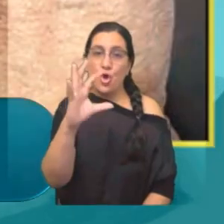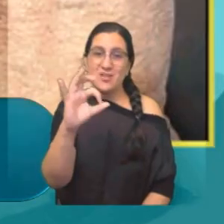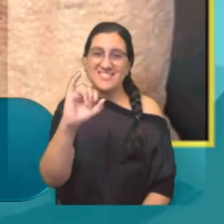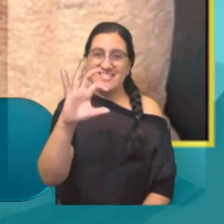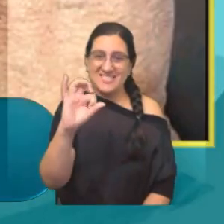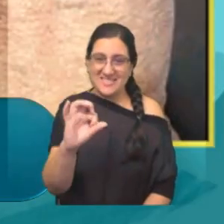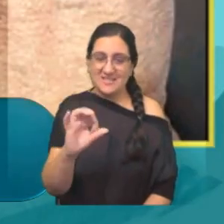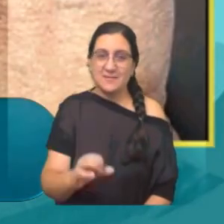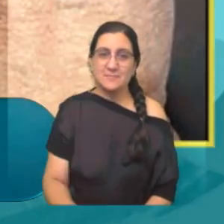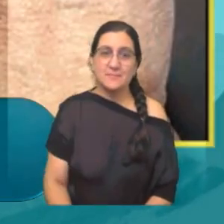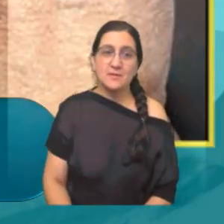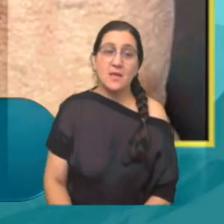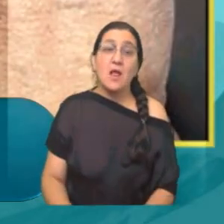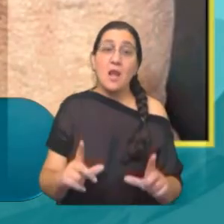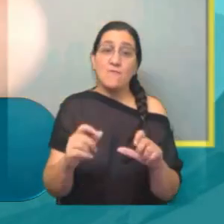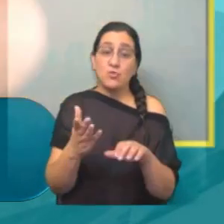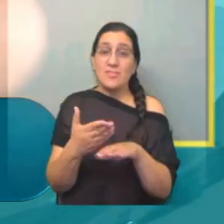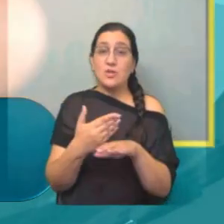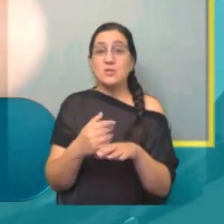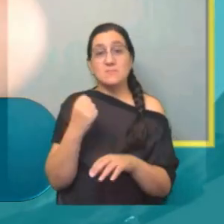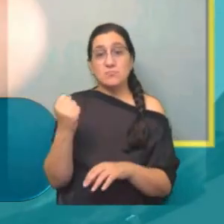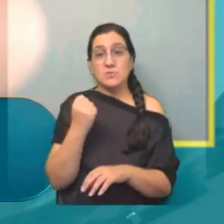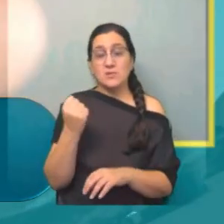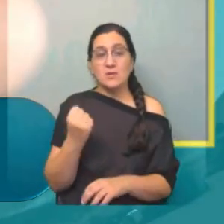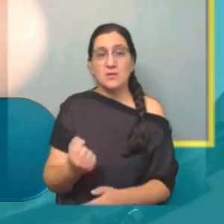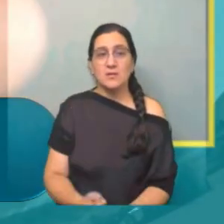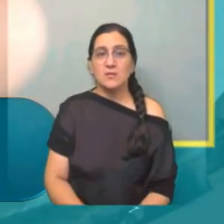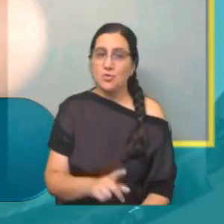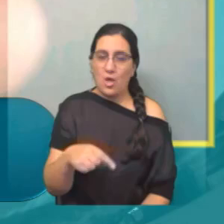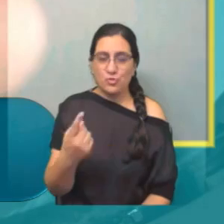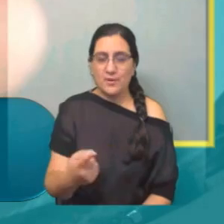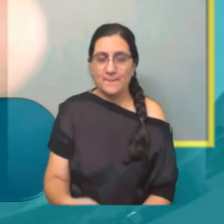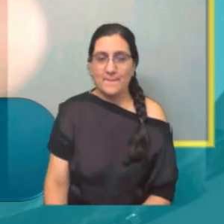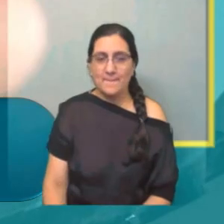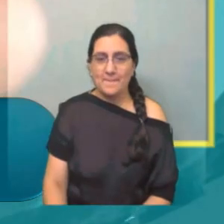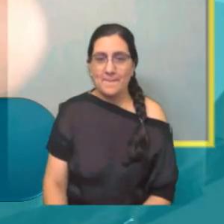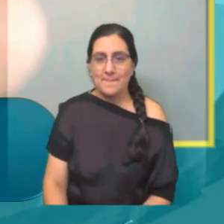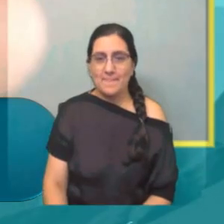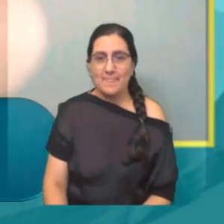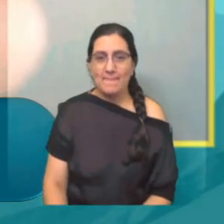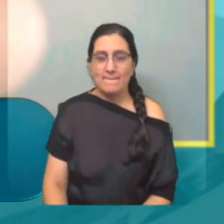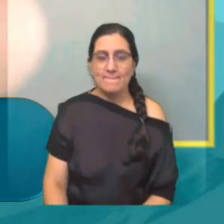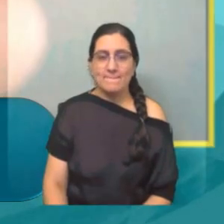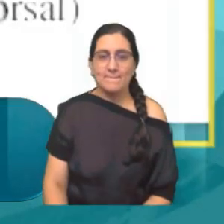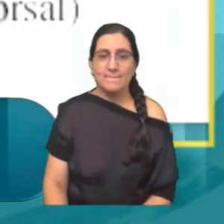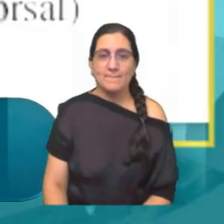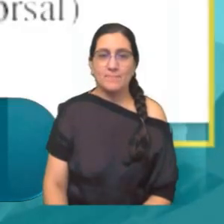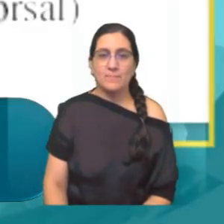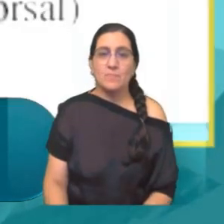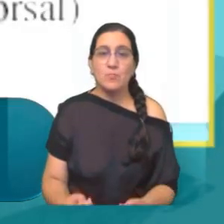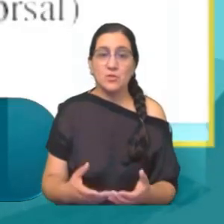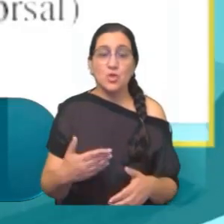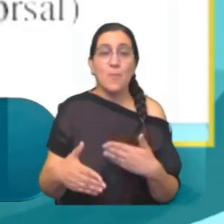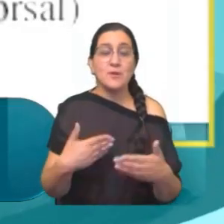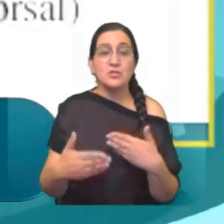anterior, la imagen anterior, porque tiene que ver con... La siguiente. Porque tiene que ver con los procesos de artritis.